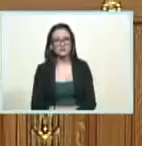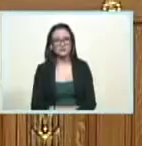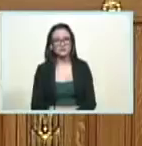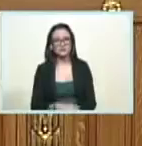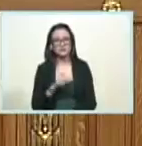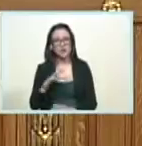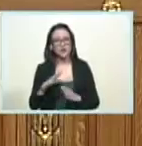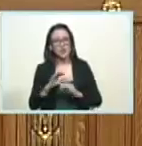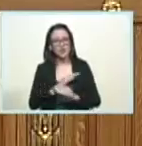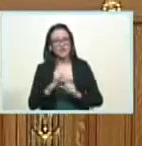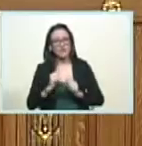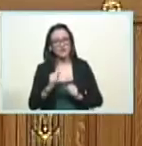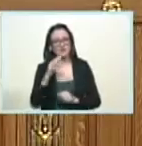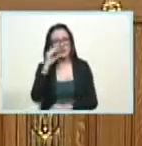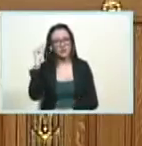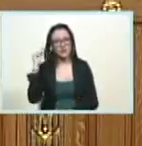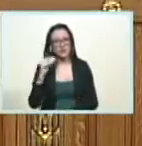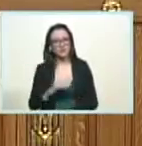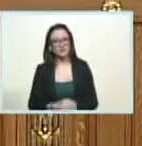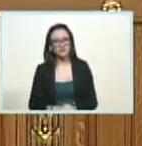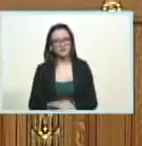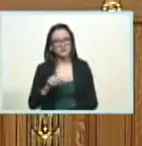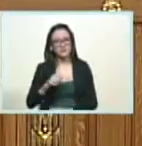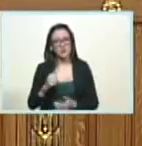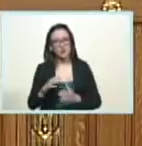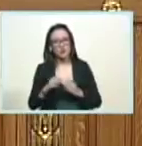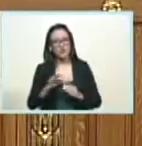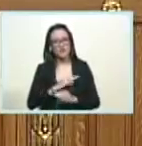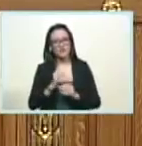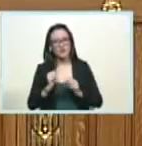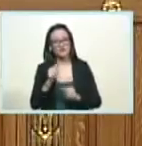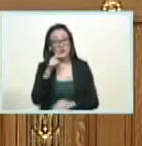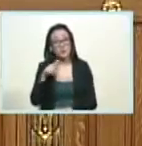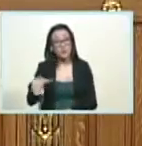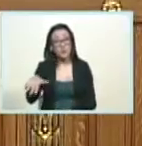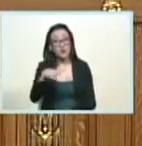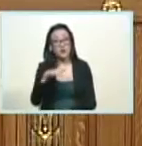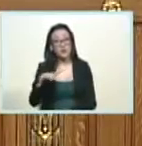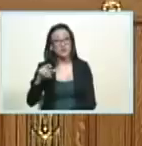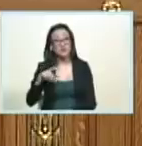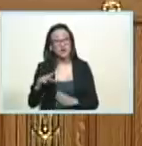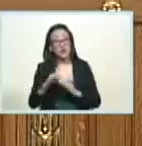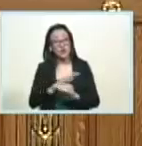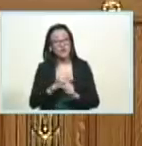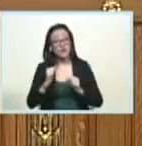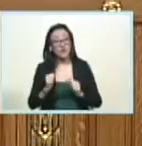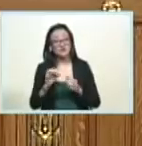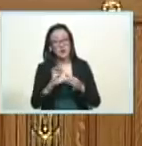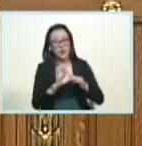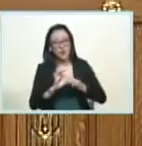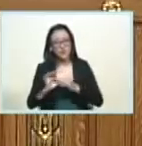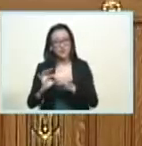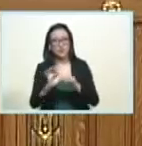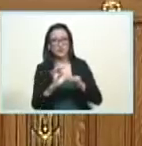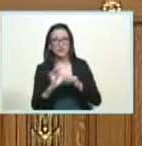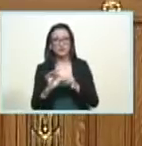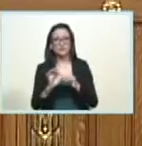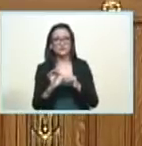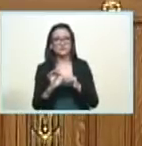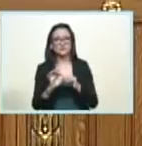la fuerza de Dios. Necesitamos toda la fuerza de un pueblo. Necesitamos toda la fuerza de la Unión